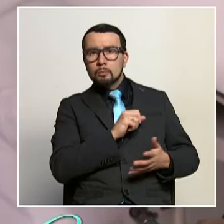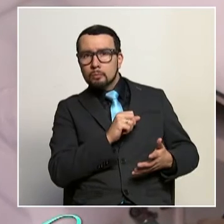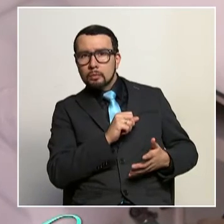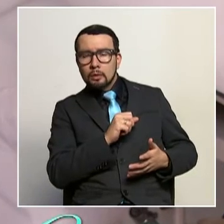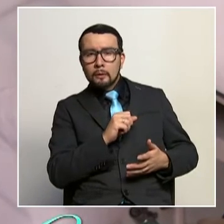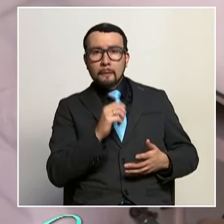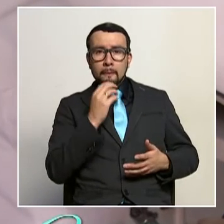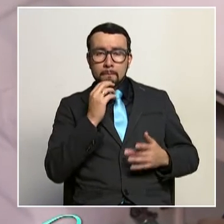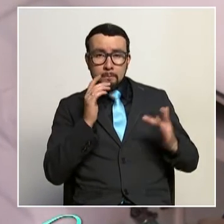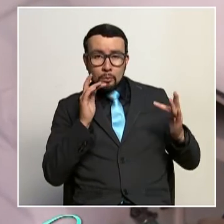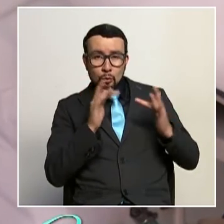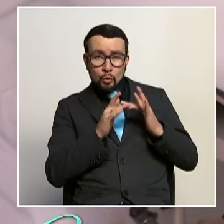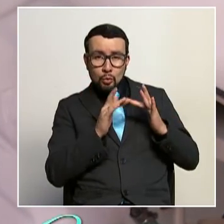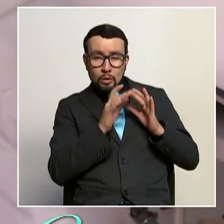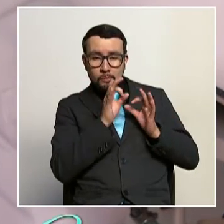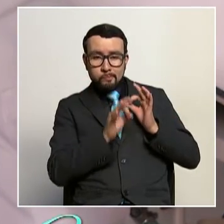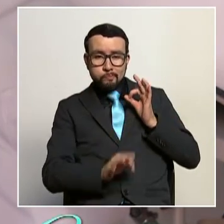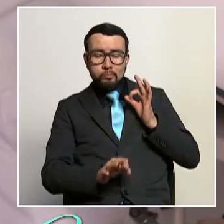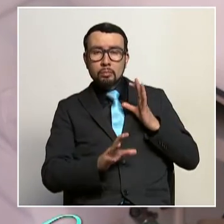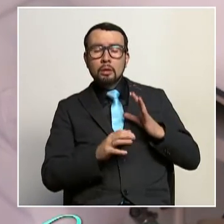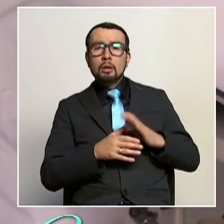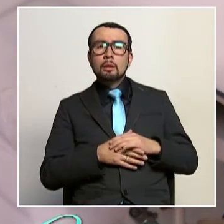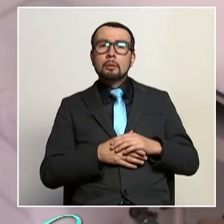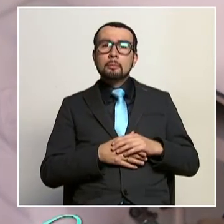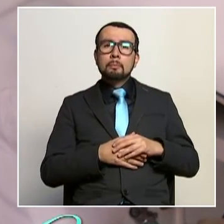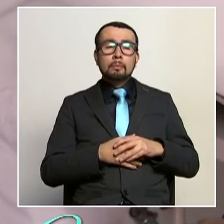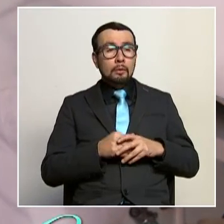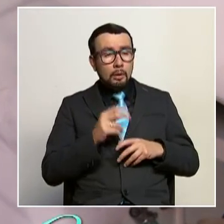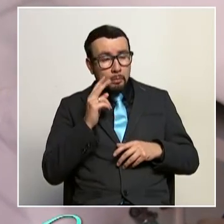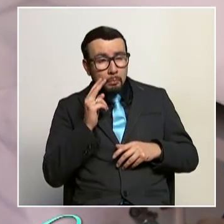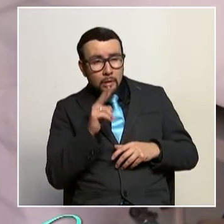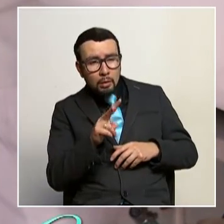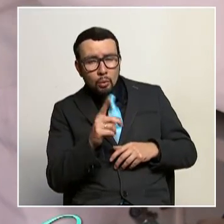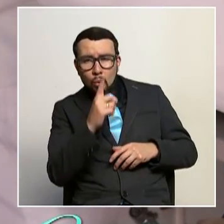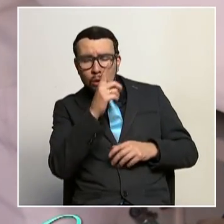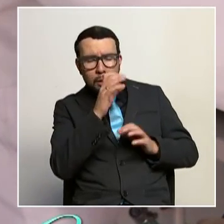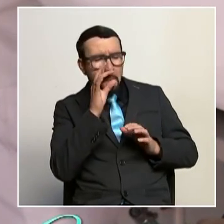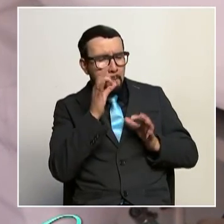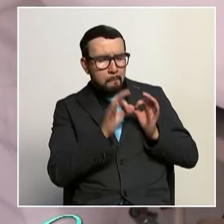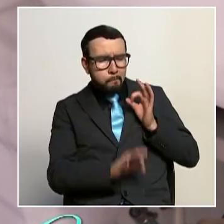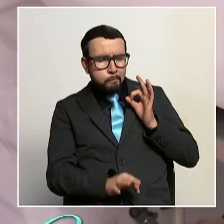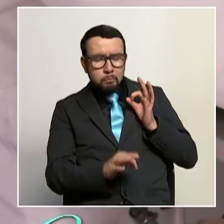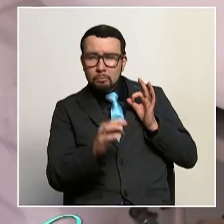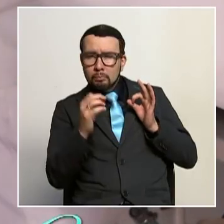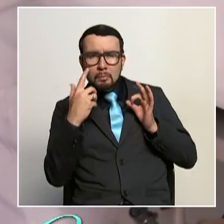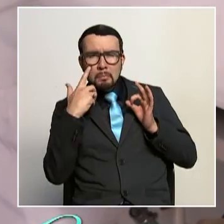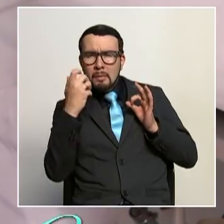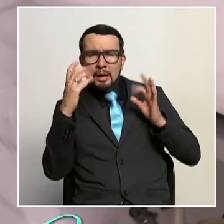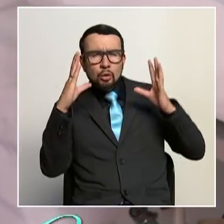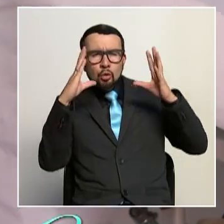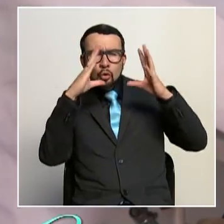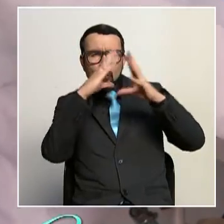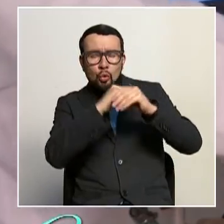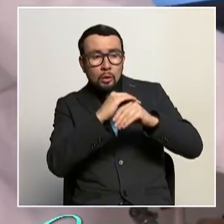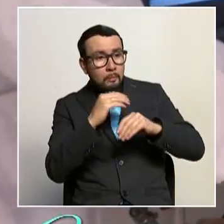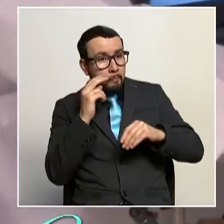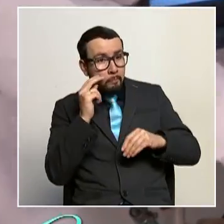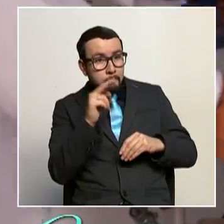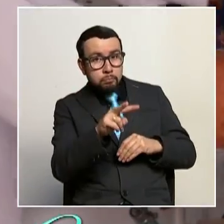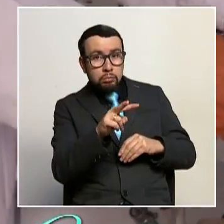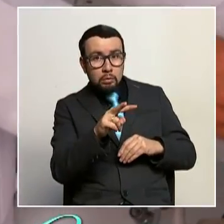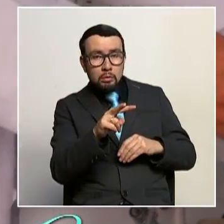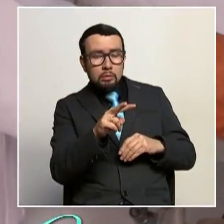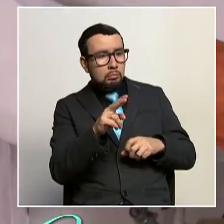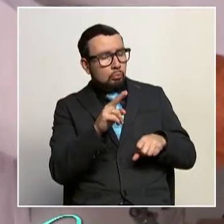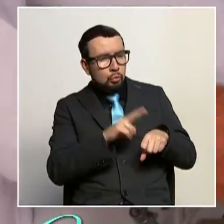los conductos y acá vemos uno de los conductos mayores, este más oscurito. Lo vemos